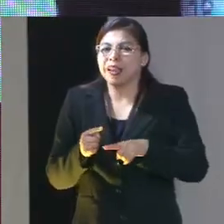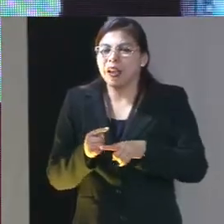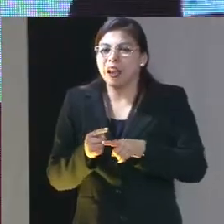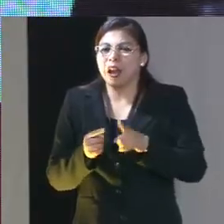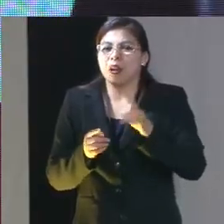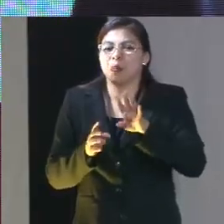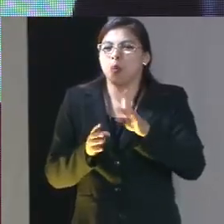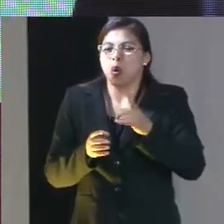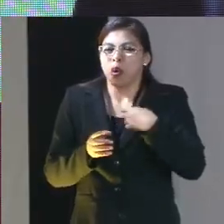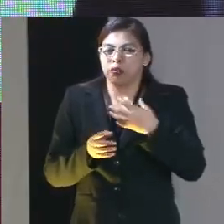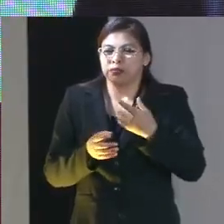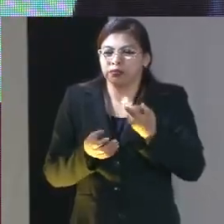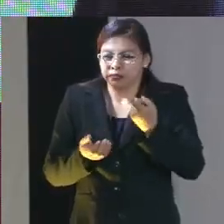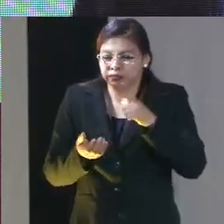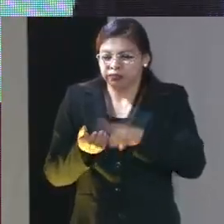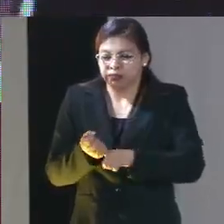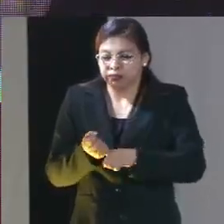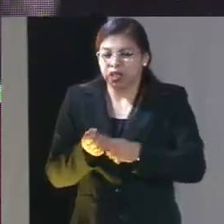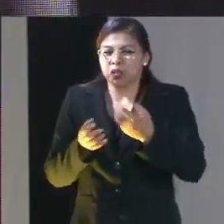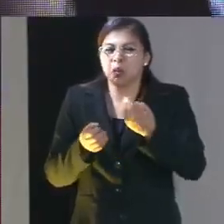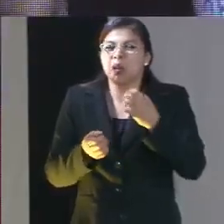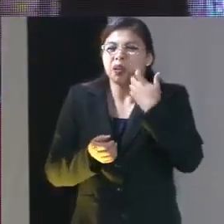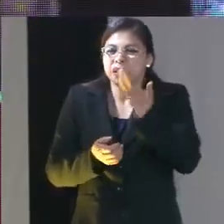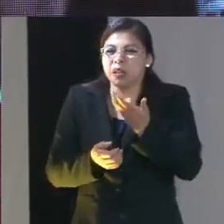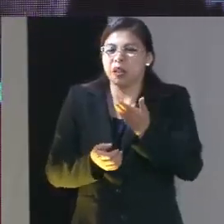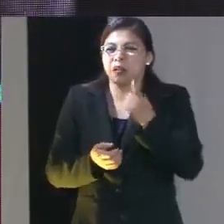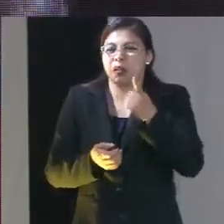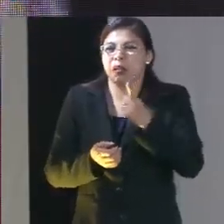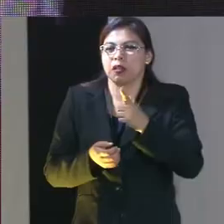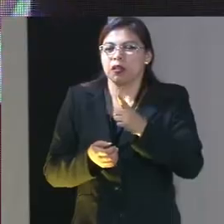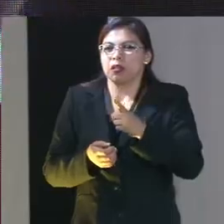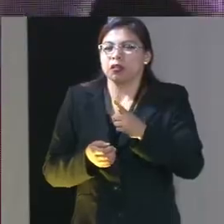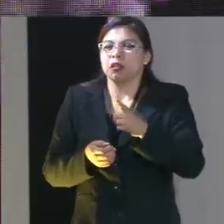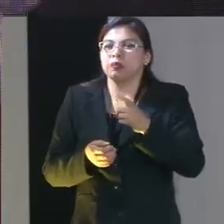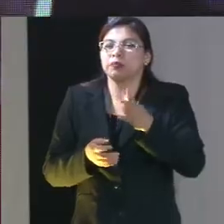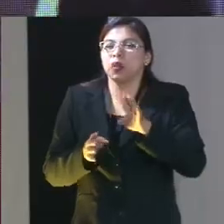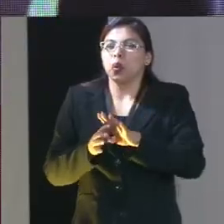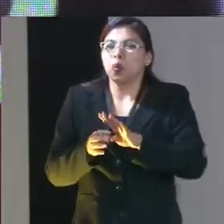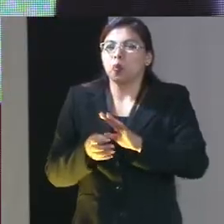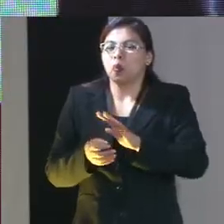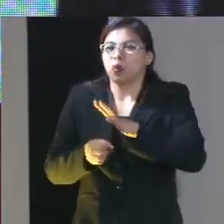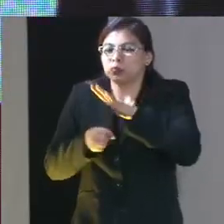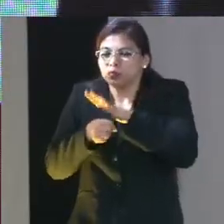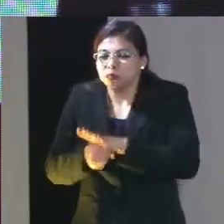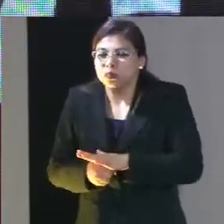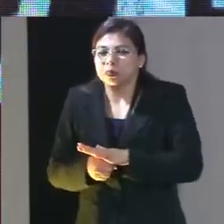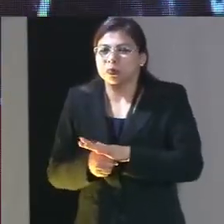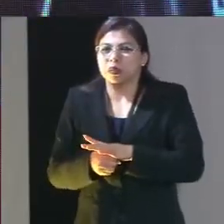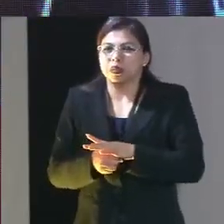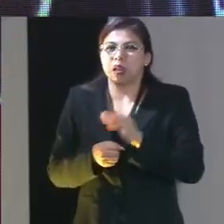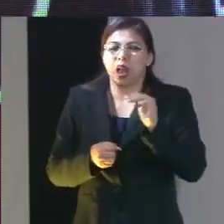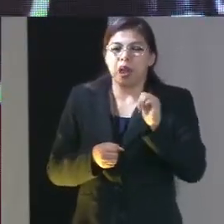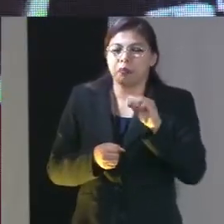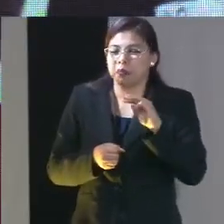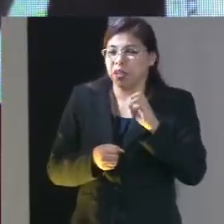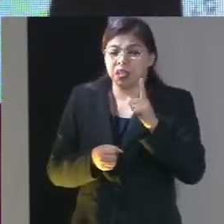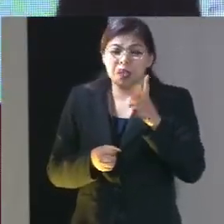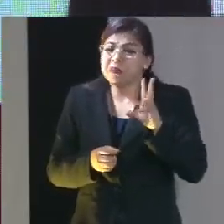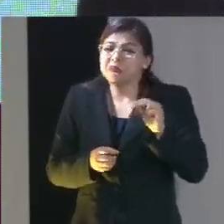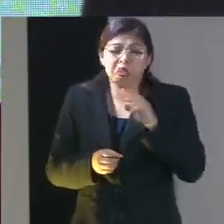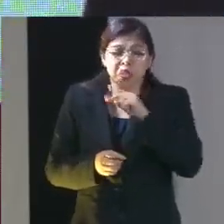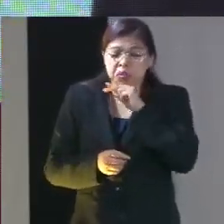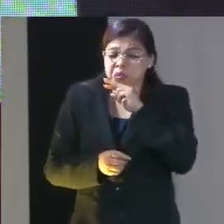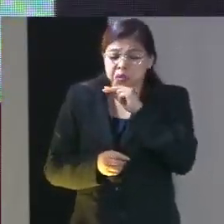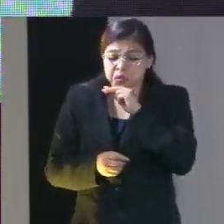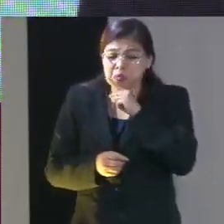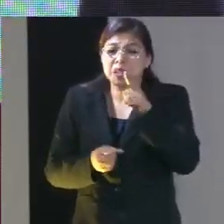al turco, dominar Alemania, someter a Flandes. América le tiene sin cuidado. De todas